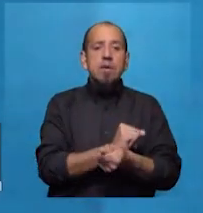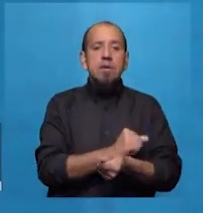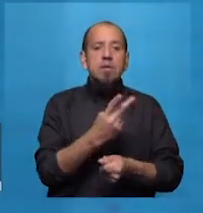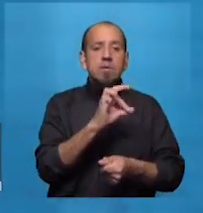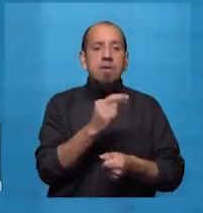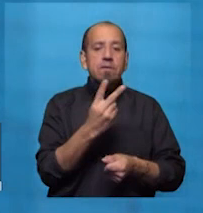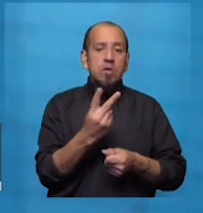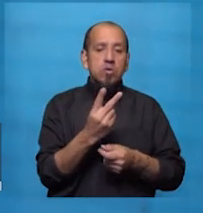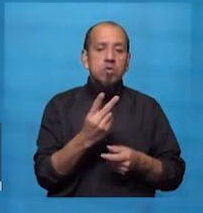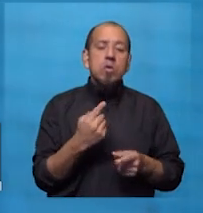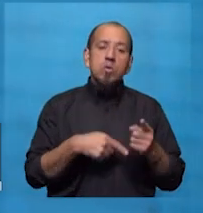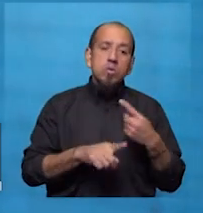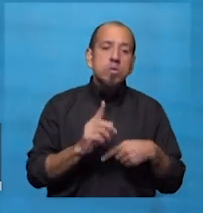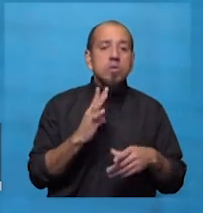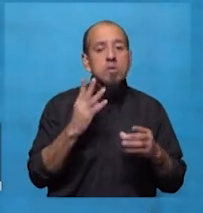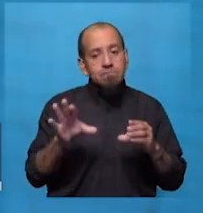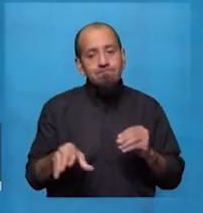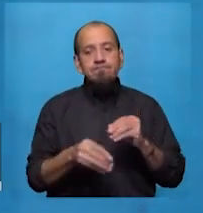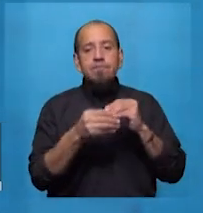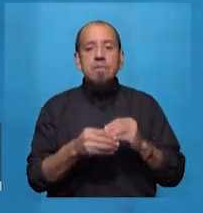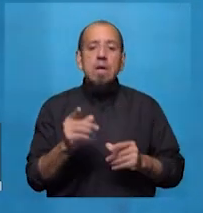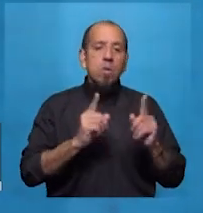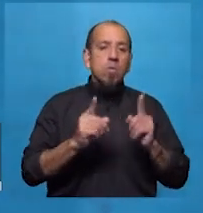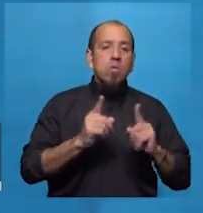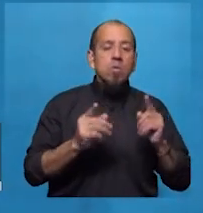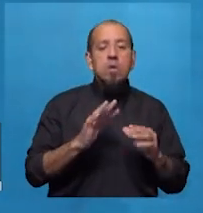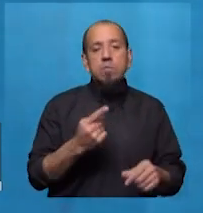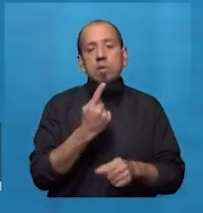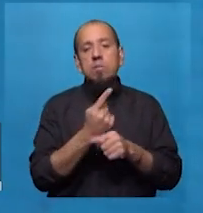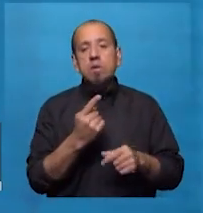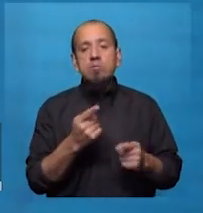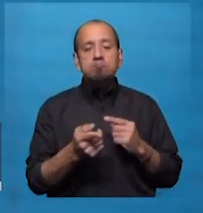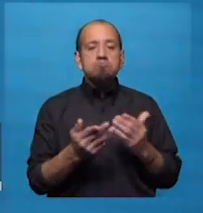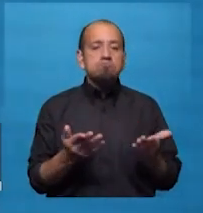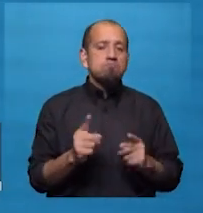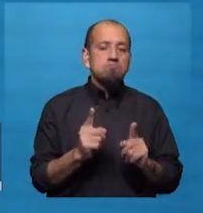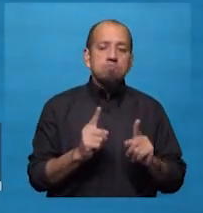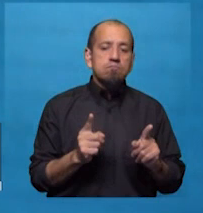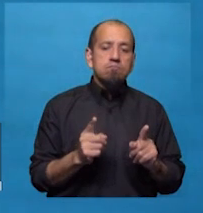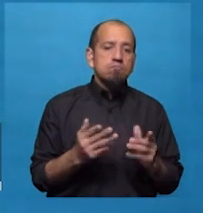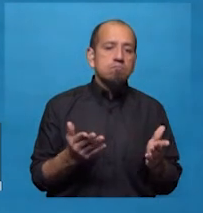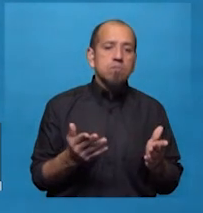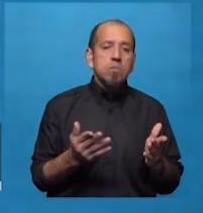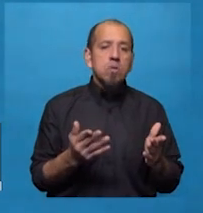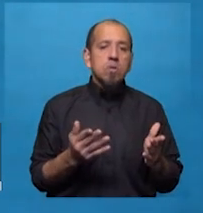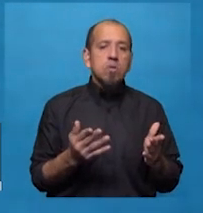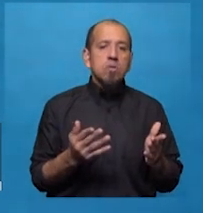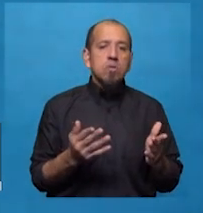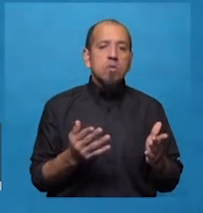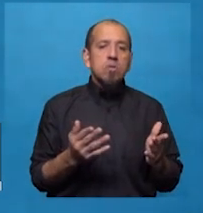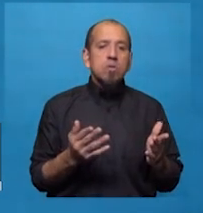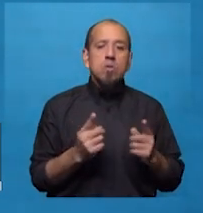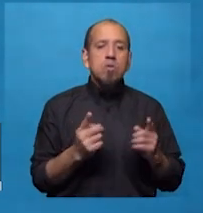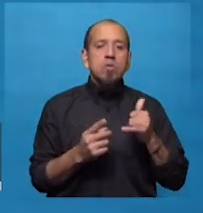22 Si de repente le sumamos alguno Que no está que era primario que no tenía que no tenía